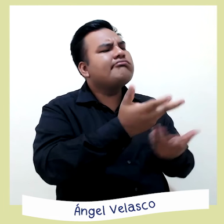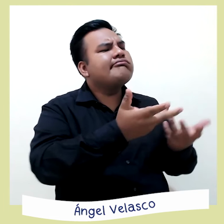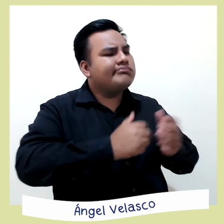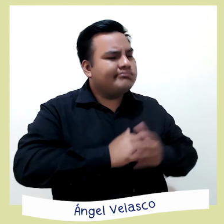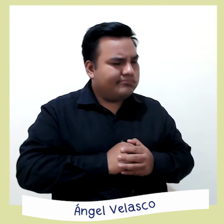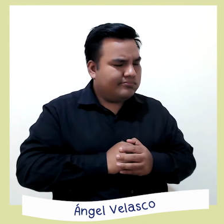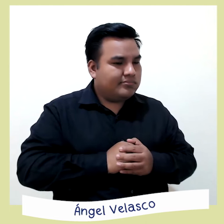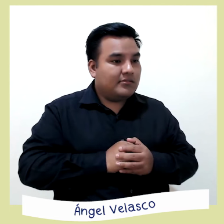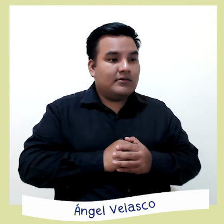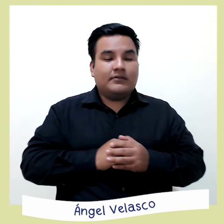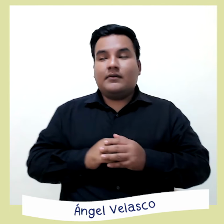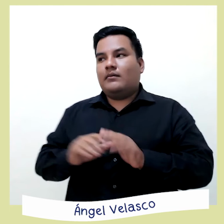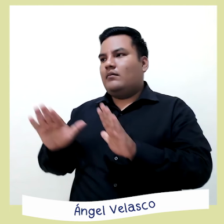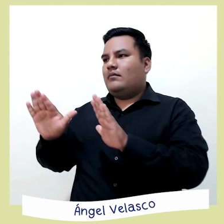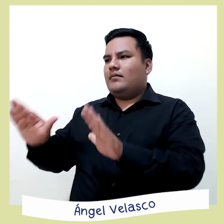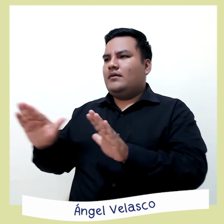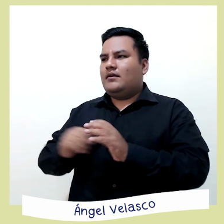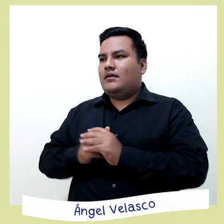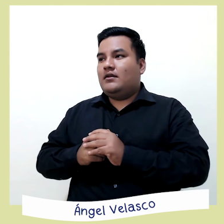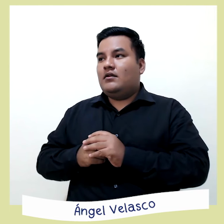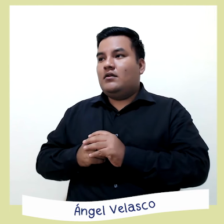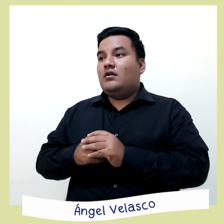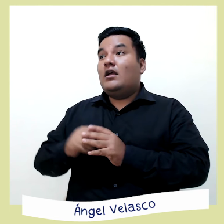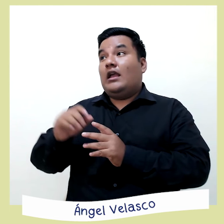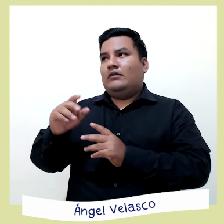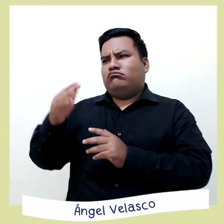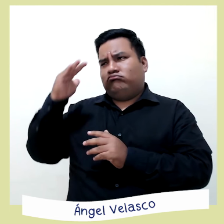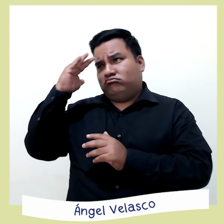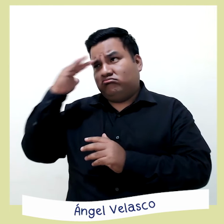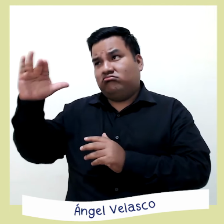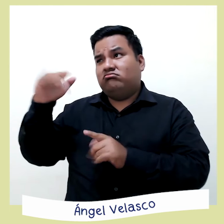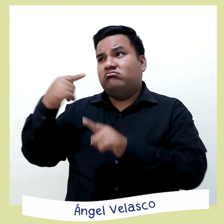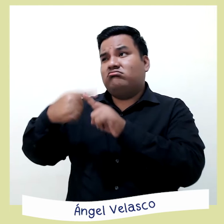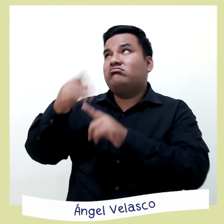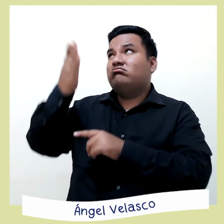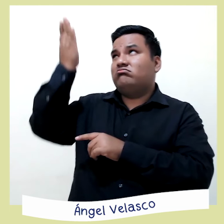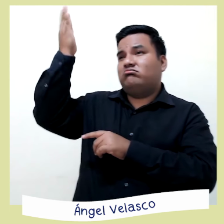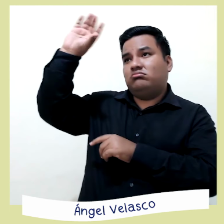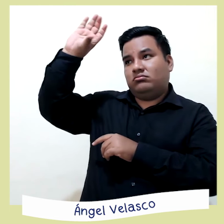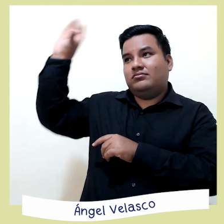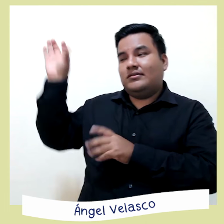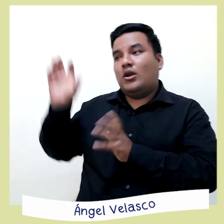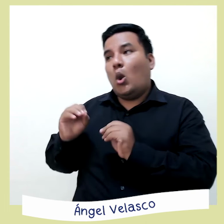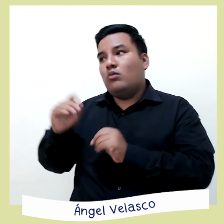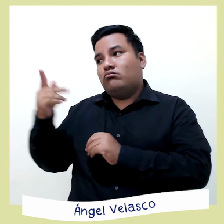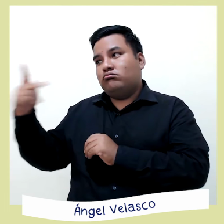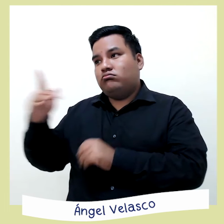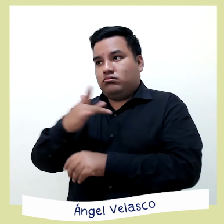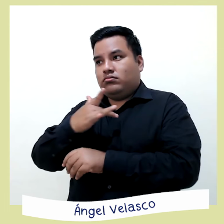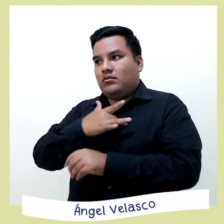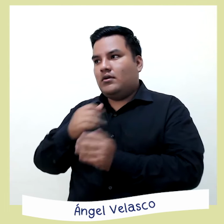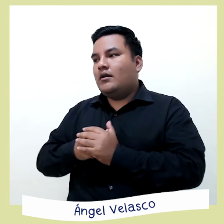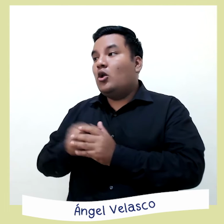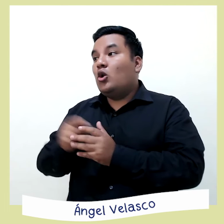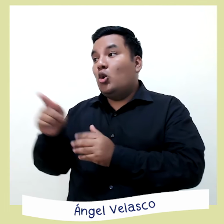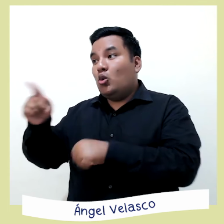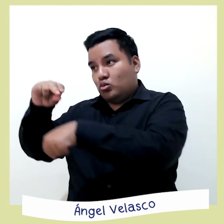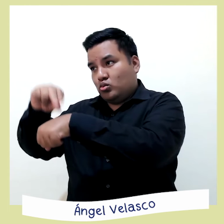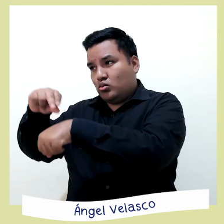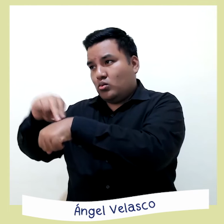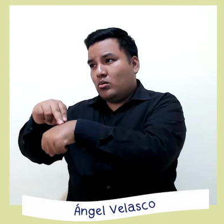oxigenación. Al llegar al hospital me dijeron, señor, ¿cómo se llama usted? Y yo le dije,